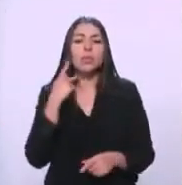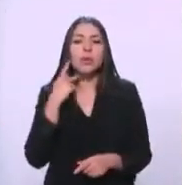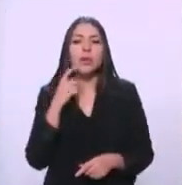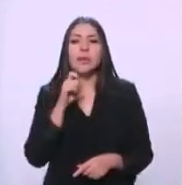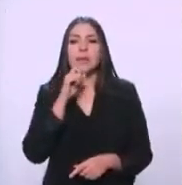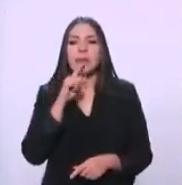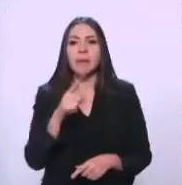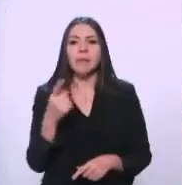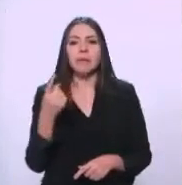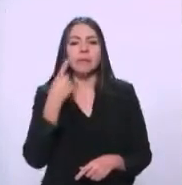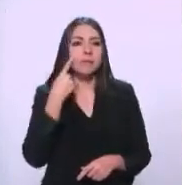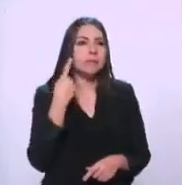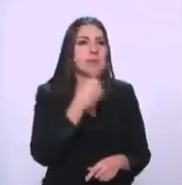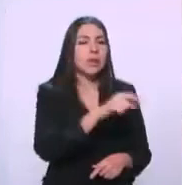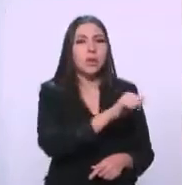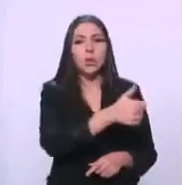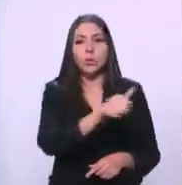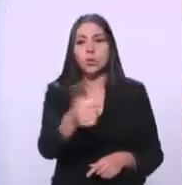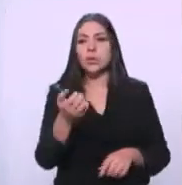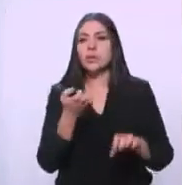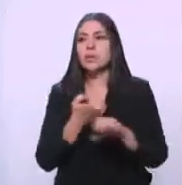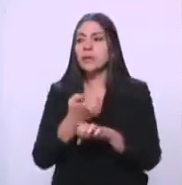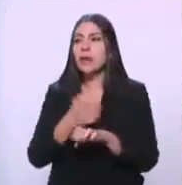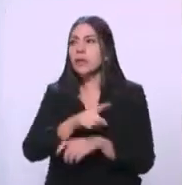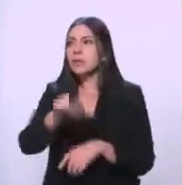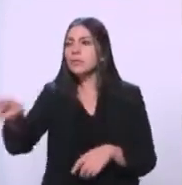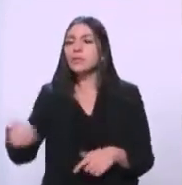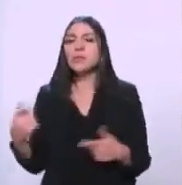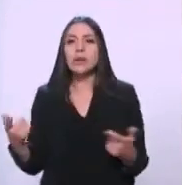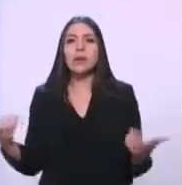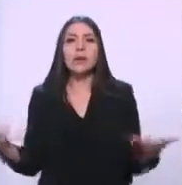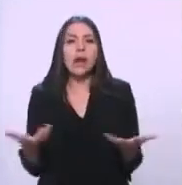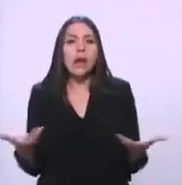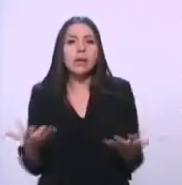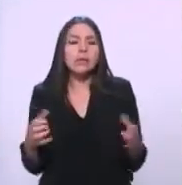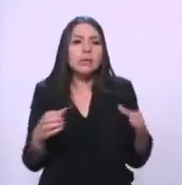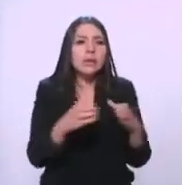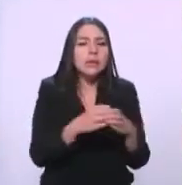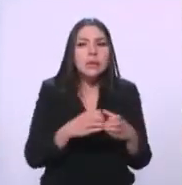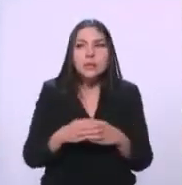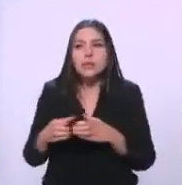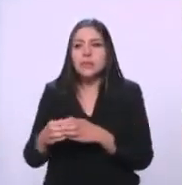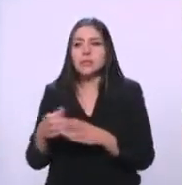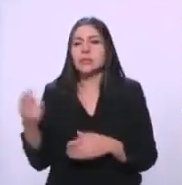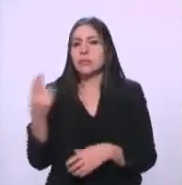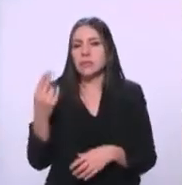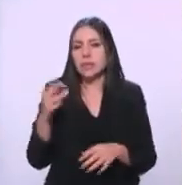también hay que voltear a ver a otros estados, a ver qué se está articulando, porque me parece sí muy importante que